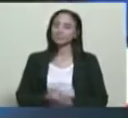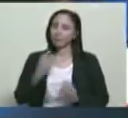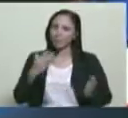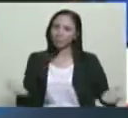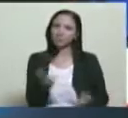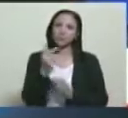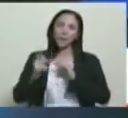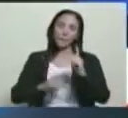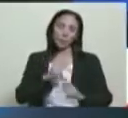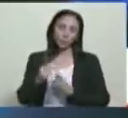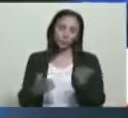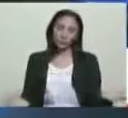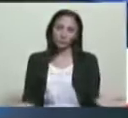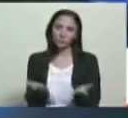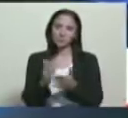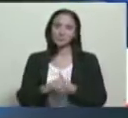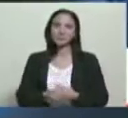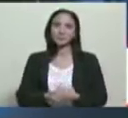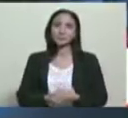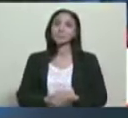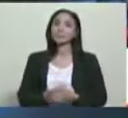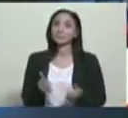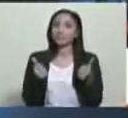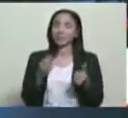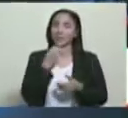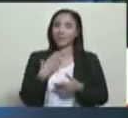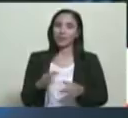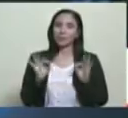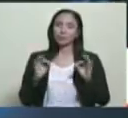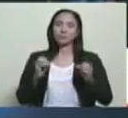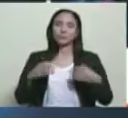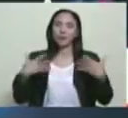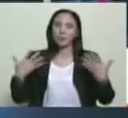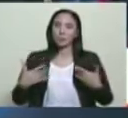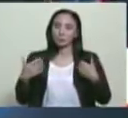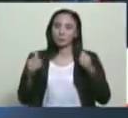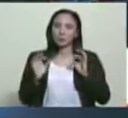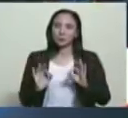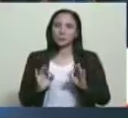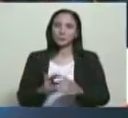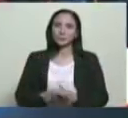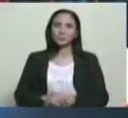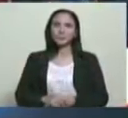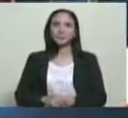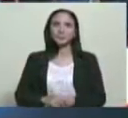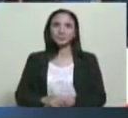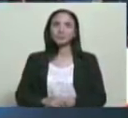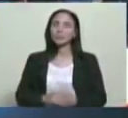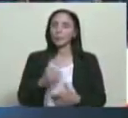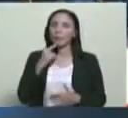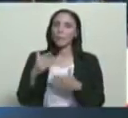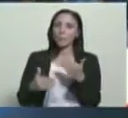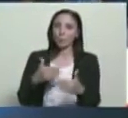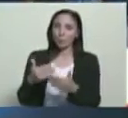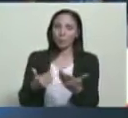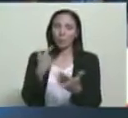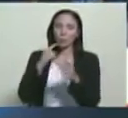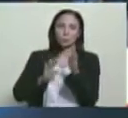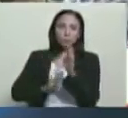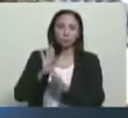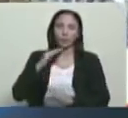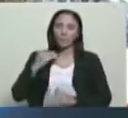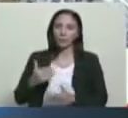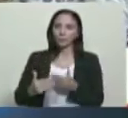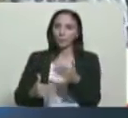producir, a producir, a producir. Qué belleza, me emociona ver que vamos lográndolo. Paso a